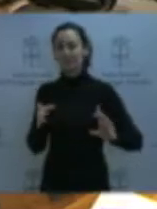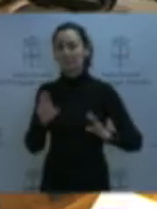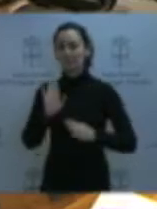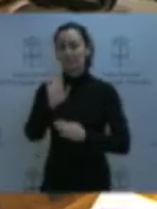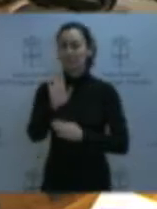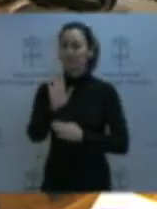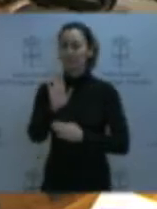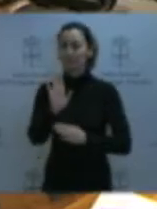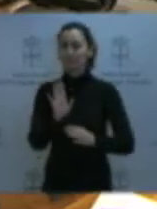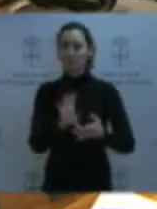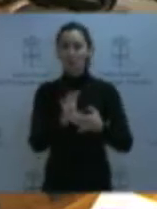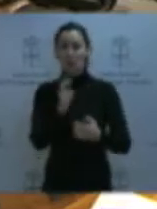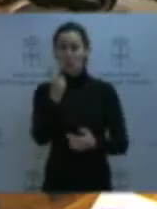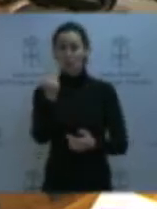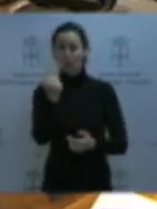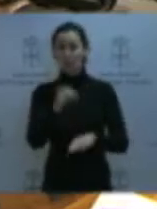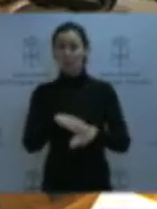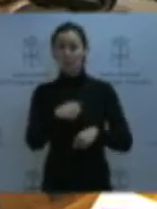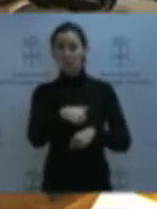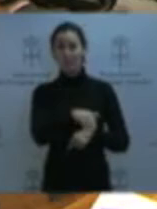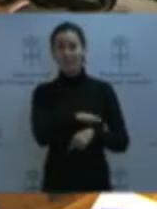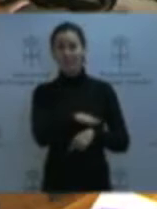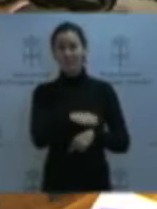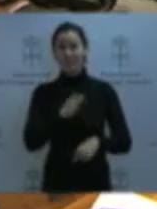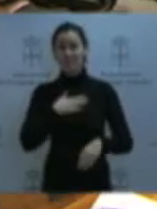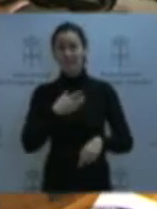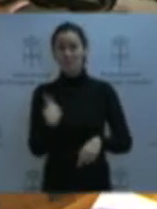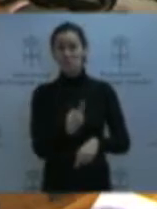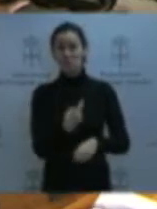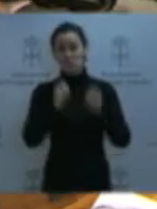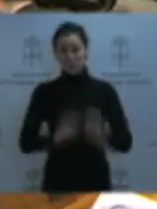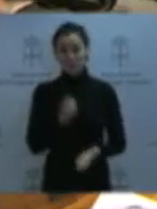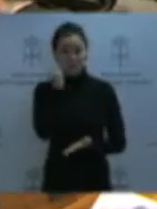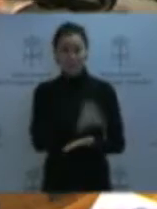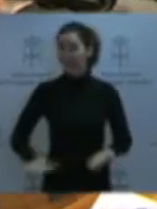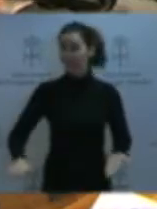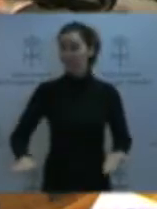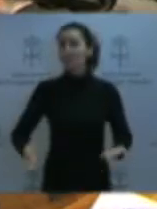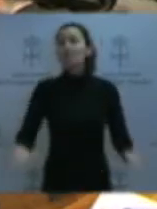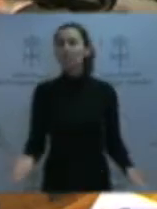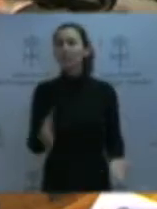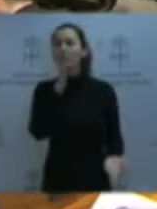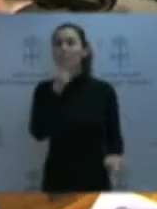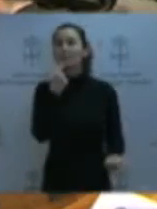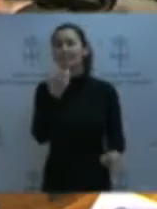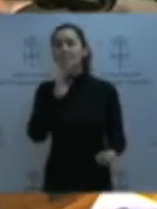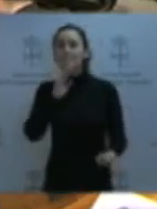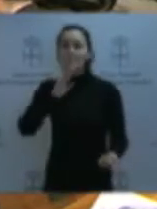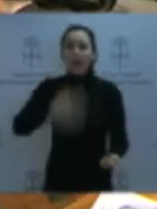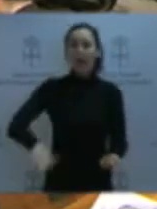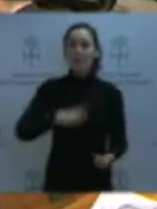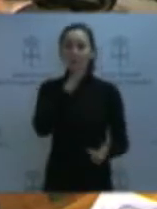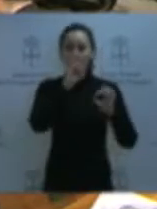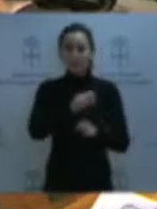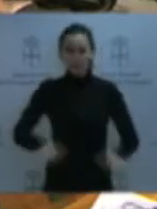son 2 millones para ustedes y para nosotros renunciar a la gratuidad. Y claro, si a ustedes les parece mal que haya familias que no paguen, ¿qué tenemos que